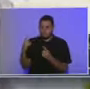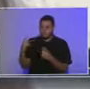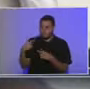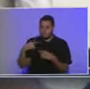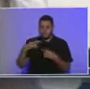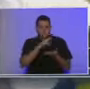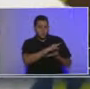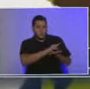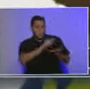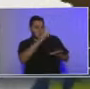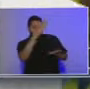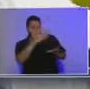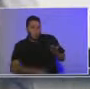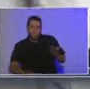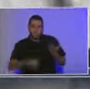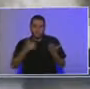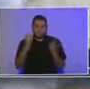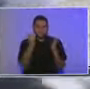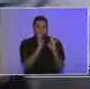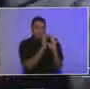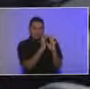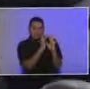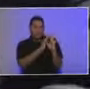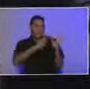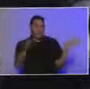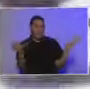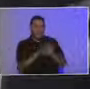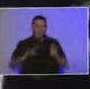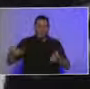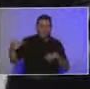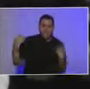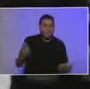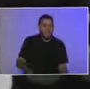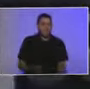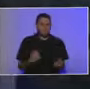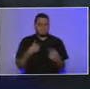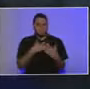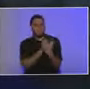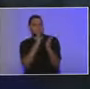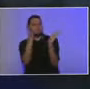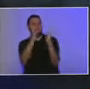weekend cerrada y tú no puedes reclamar nada?